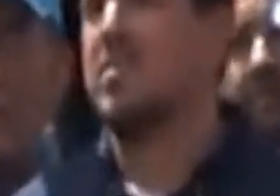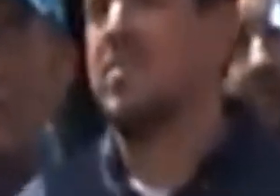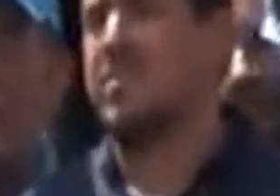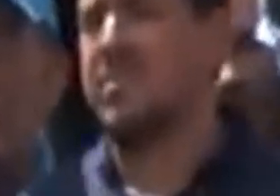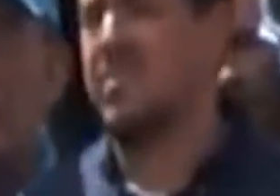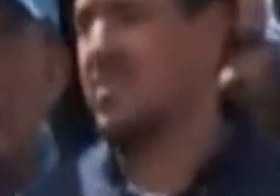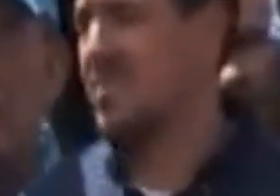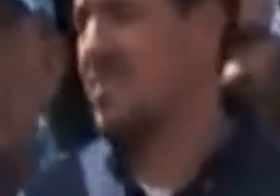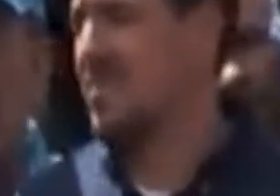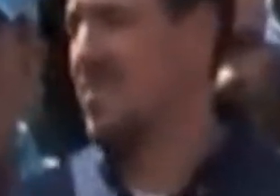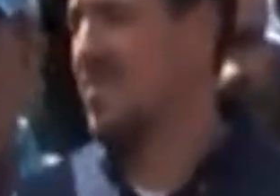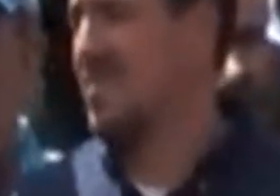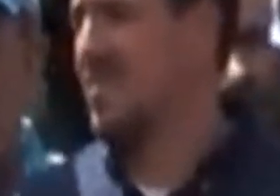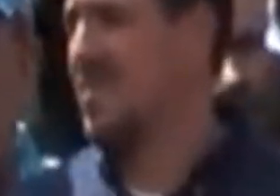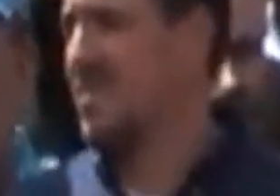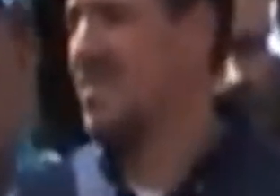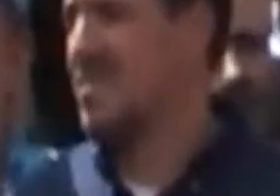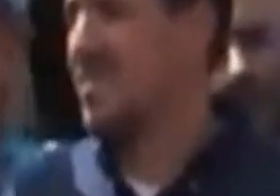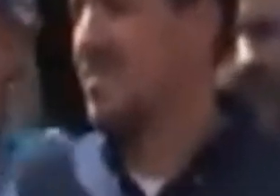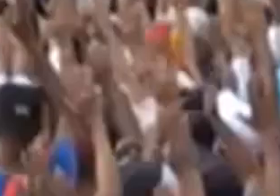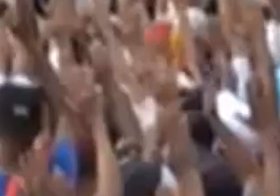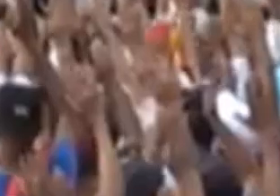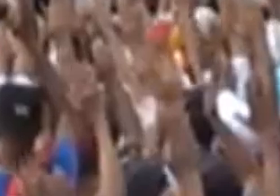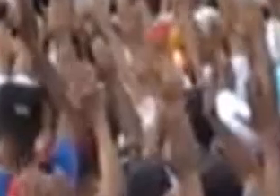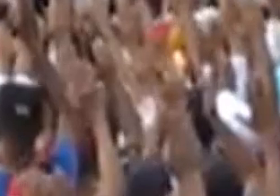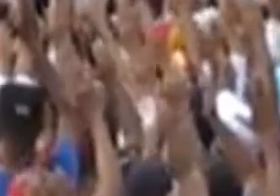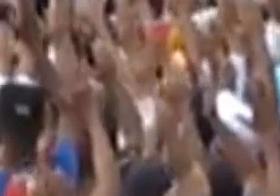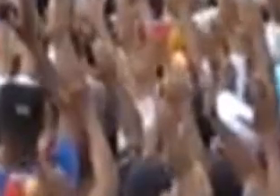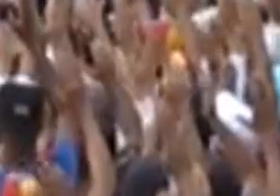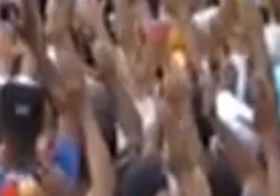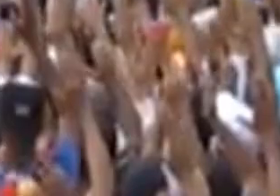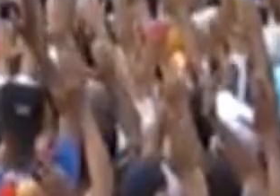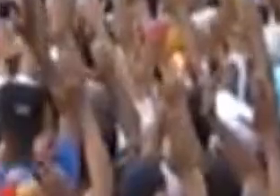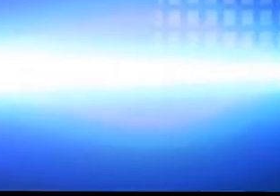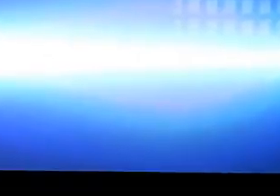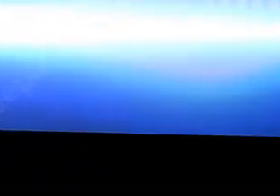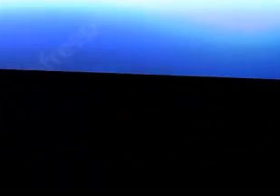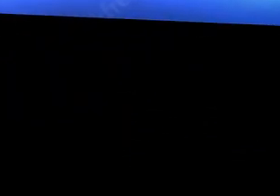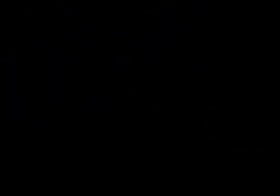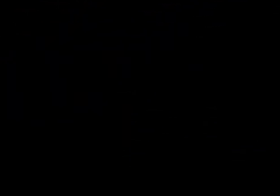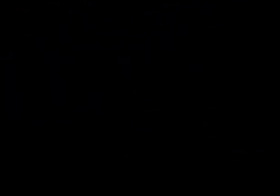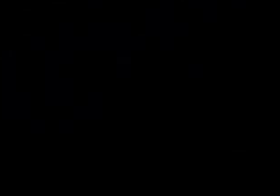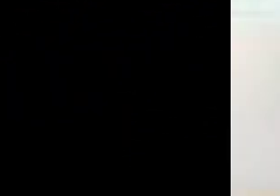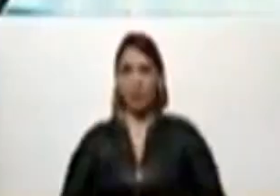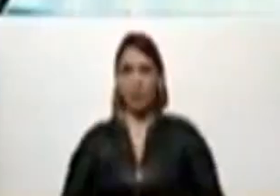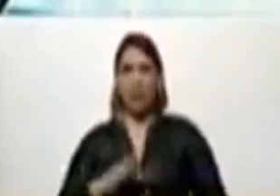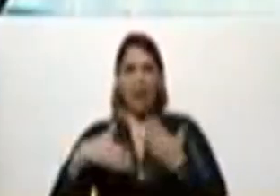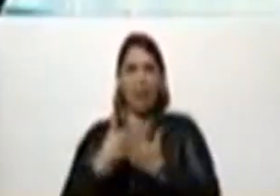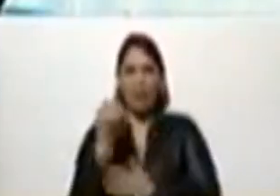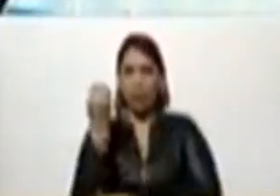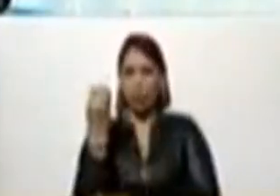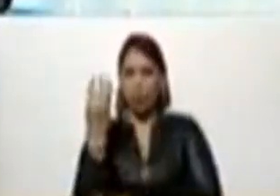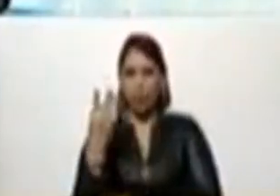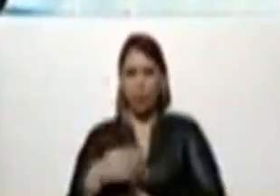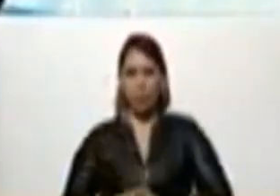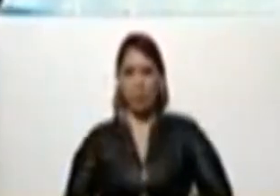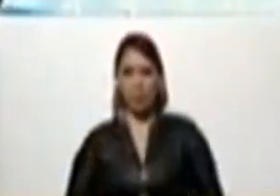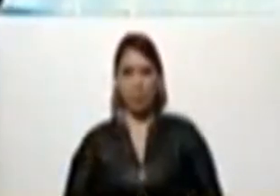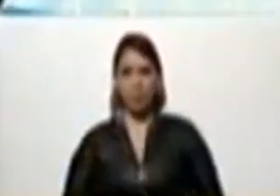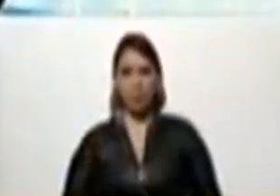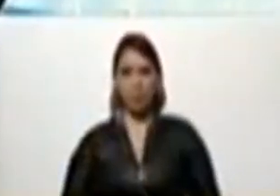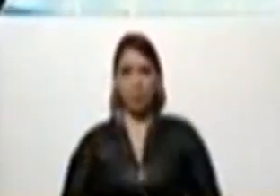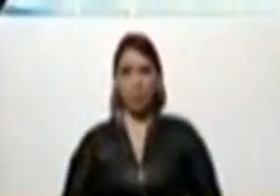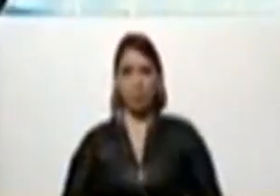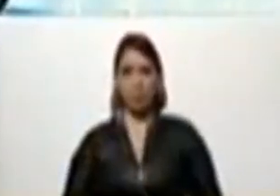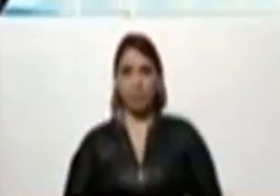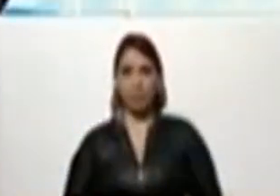cristiana Un Nuevo Tiempo. Así como lo están escuchando mis amigos, noticias del momento, vamos con más información. Estaba claro que algo allí iban a decir